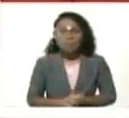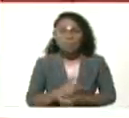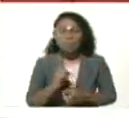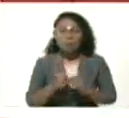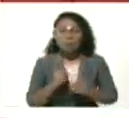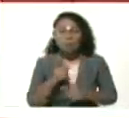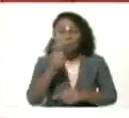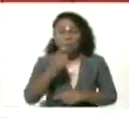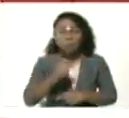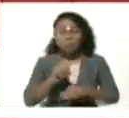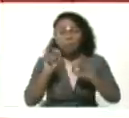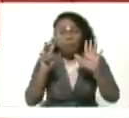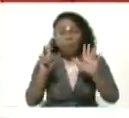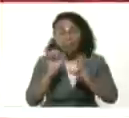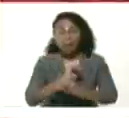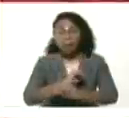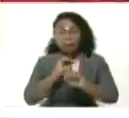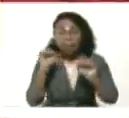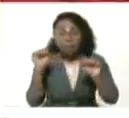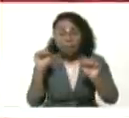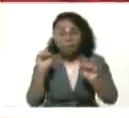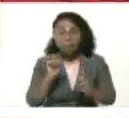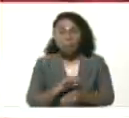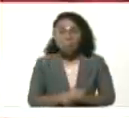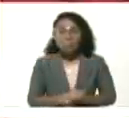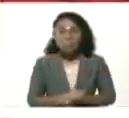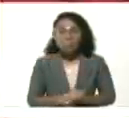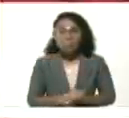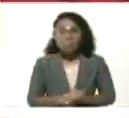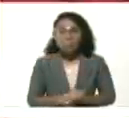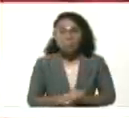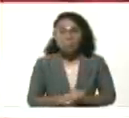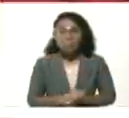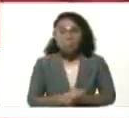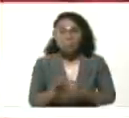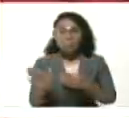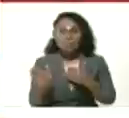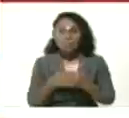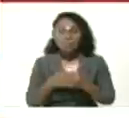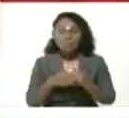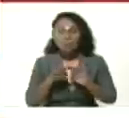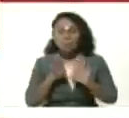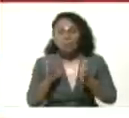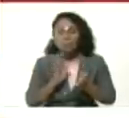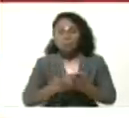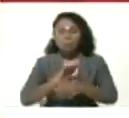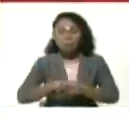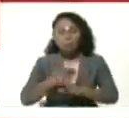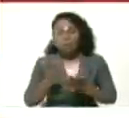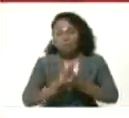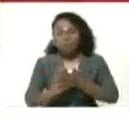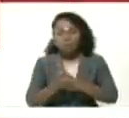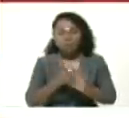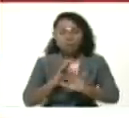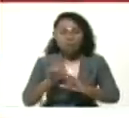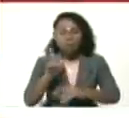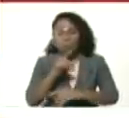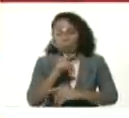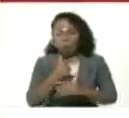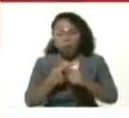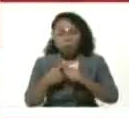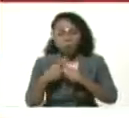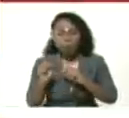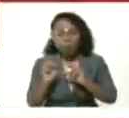gente votando hasta las 7 de la mañana y se cerraron las mesas porque ya pues no había